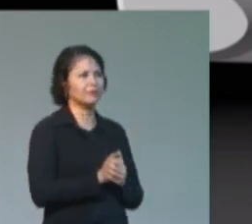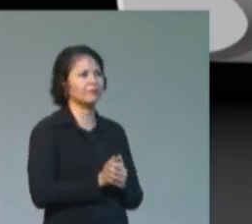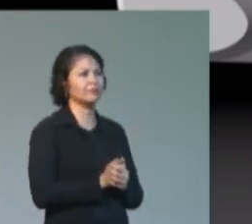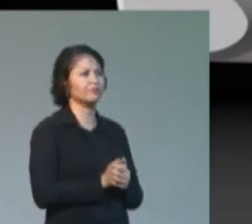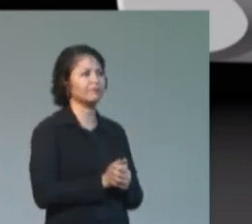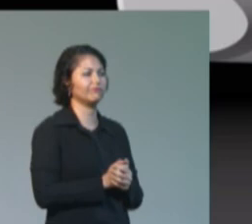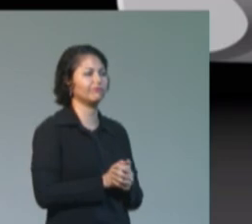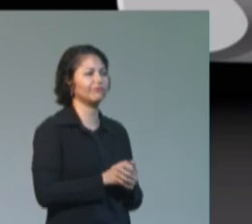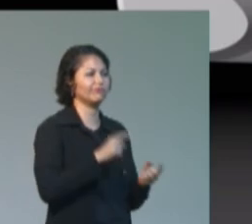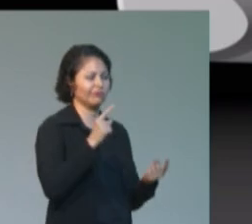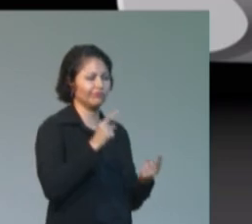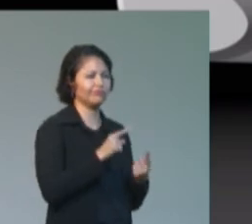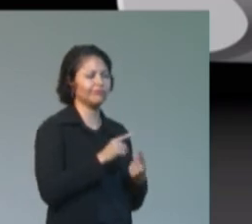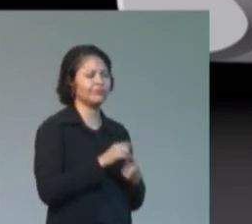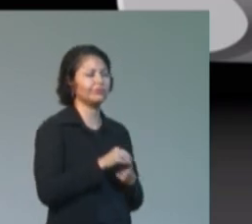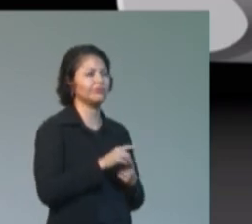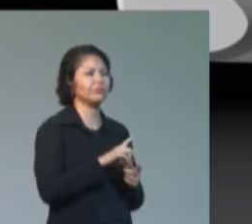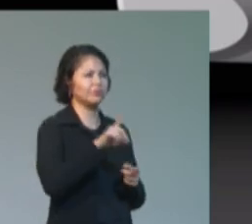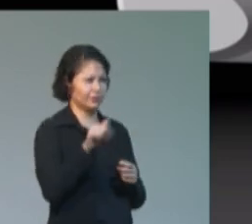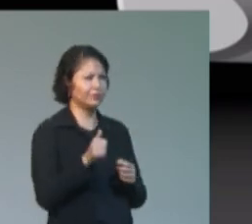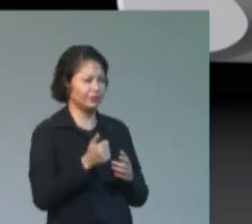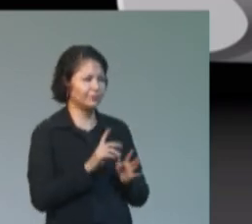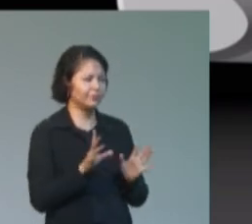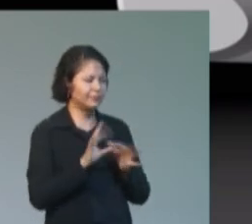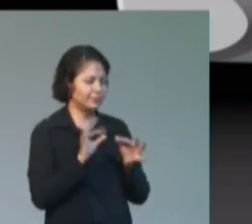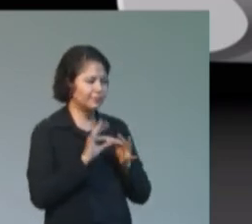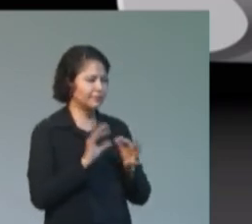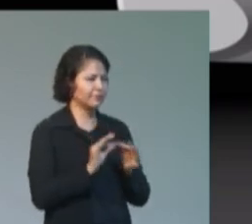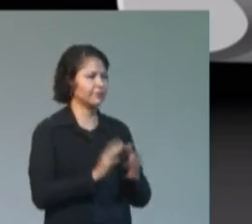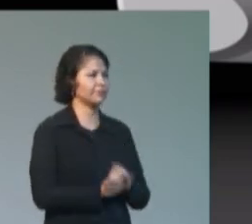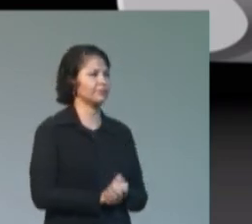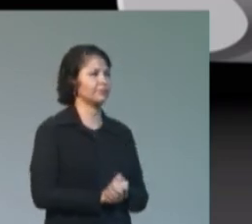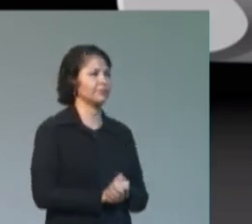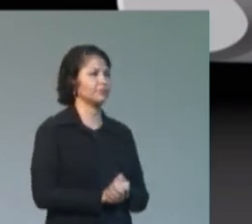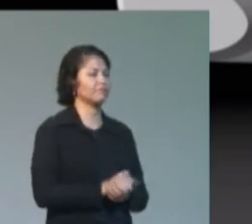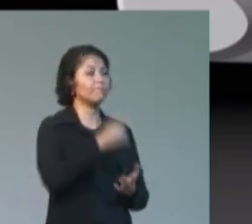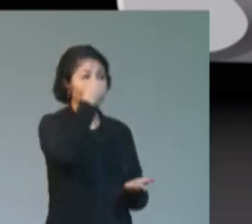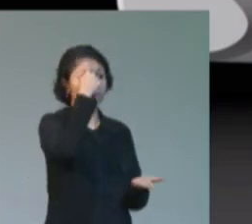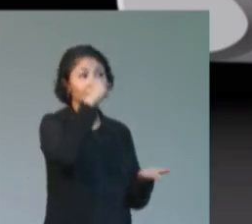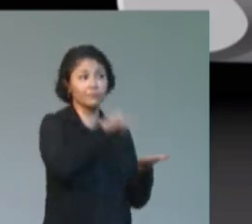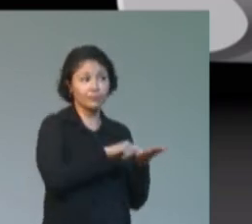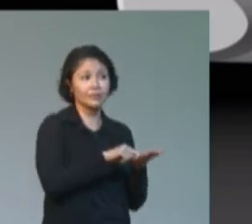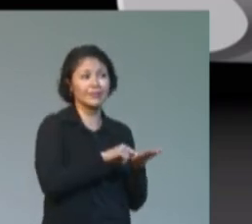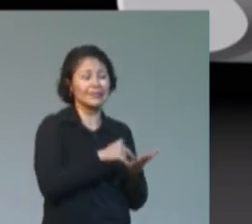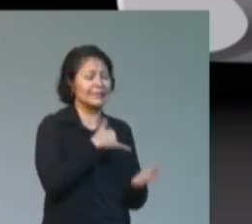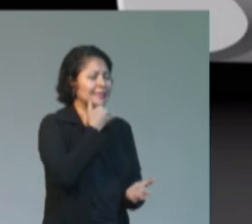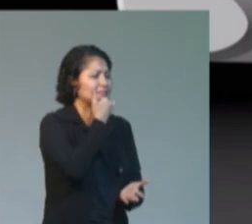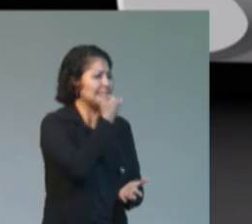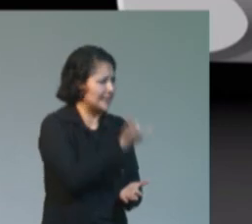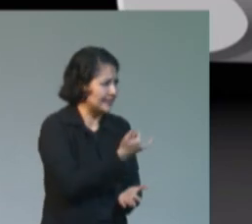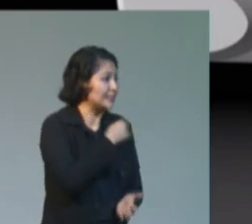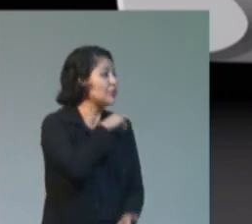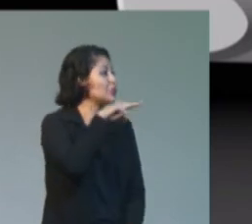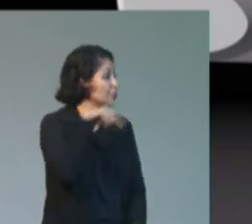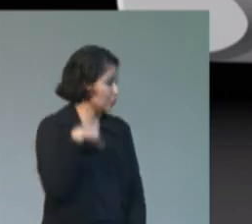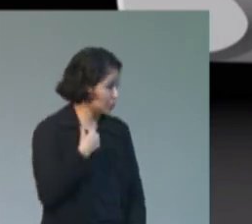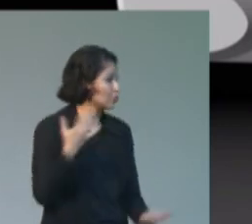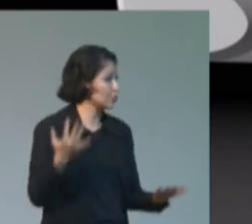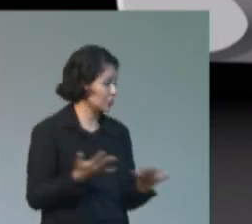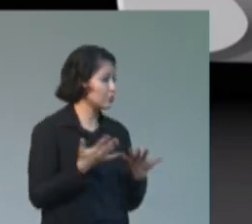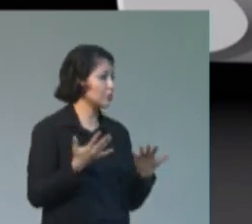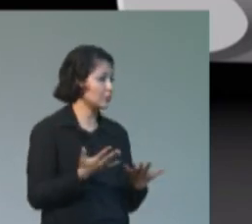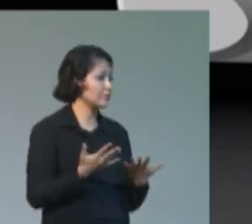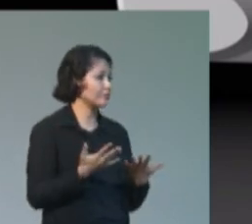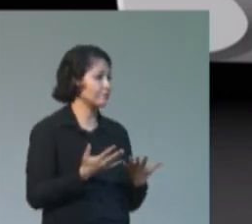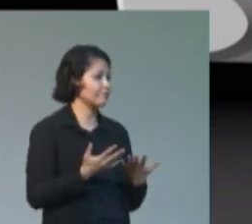lo apunto aquí y después de alguna referencia yo creo que también otro error que hemos cometido es que no hemos centrado demasiado la